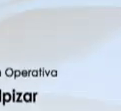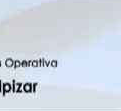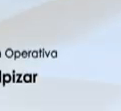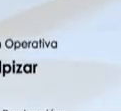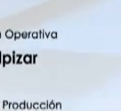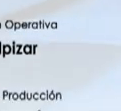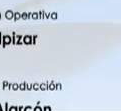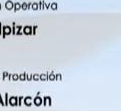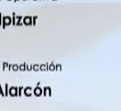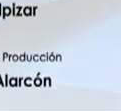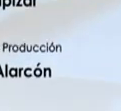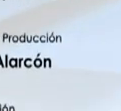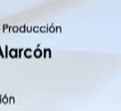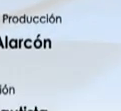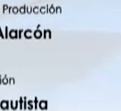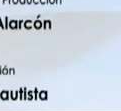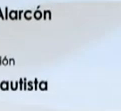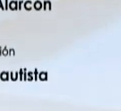¡Gracias!